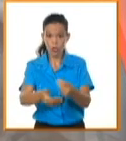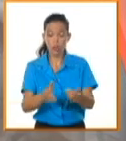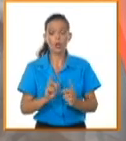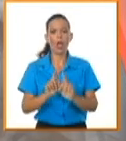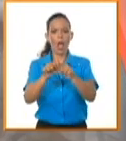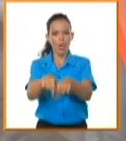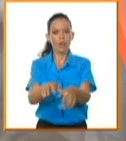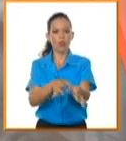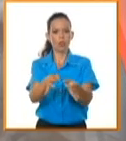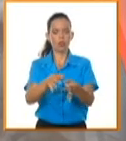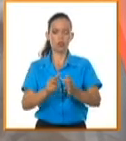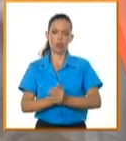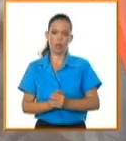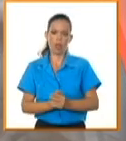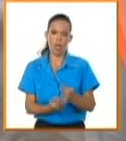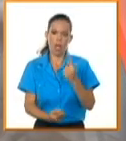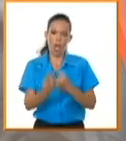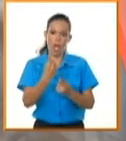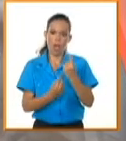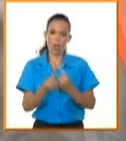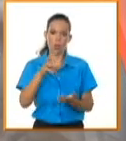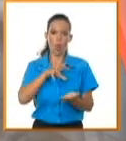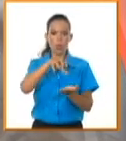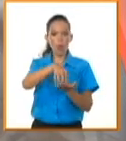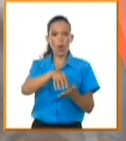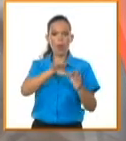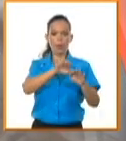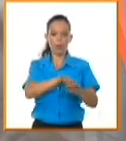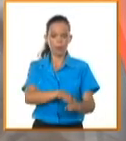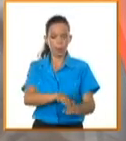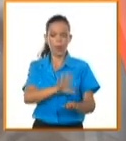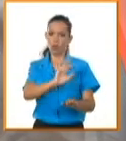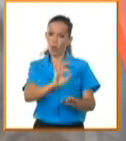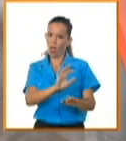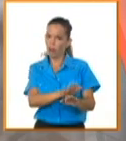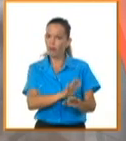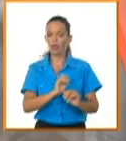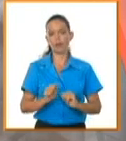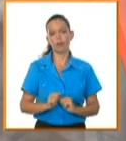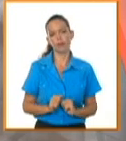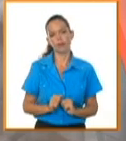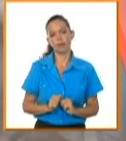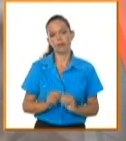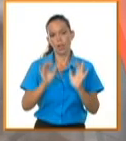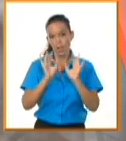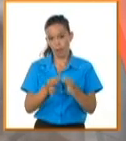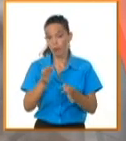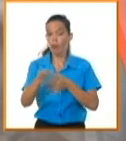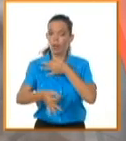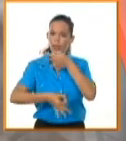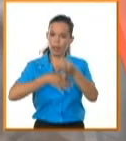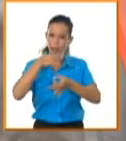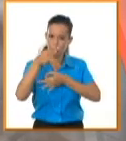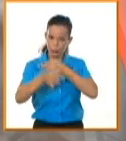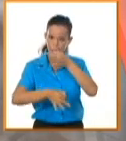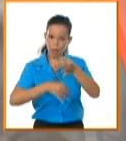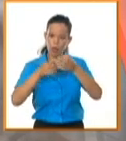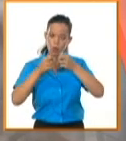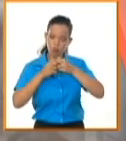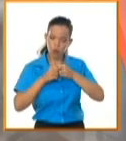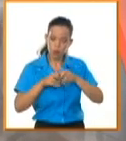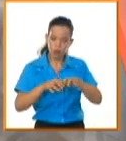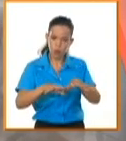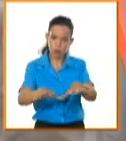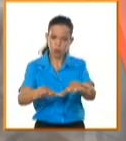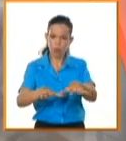las entidades ya incluso las mismas formas de gestión Hay que decir que se ha ido extendiendo se ha ido extendiendo